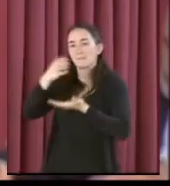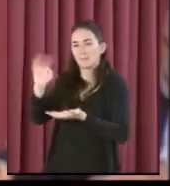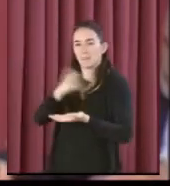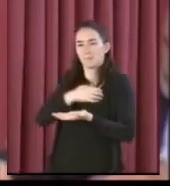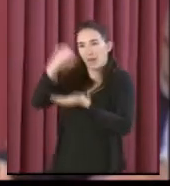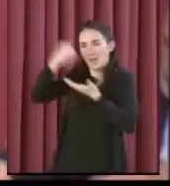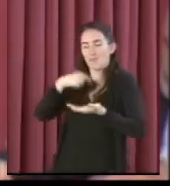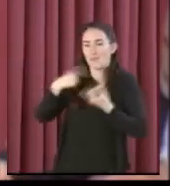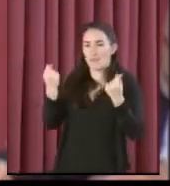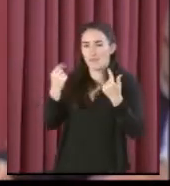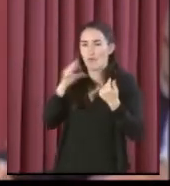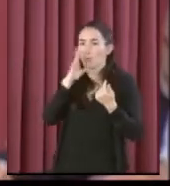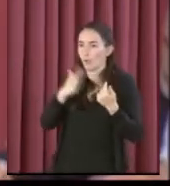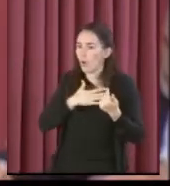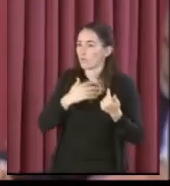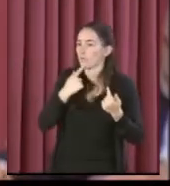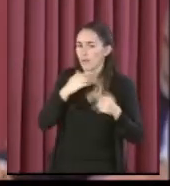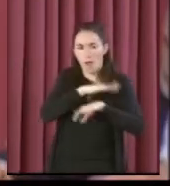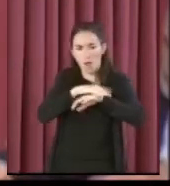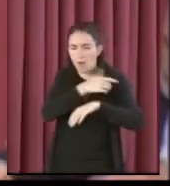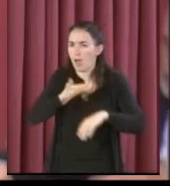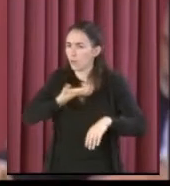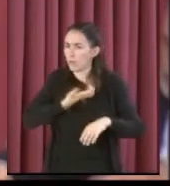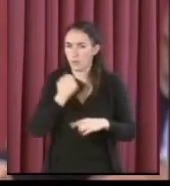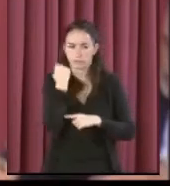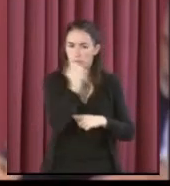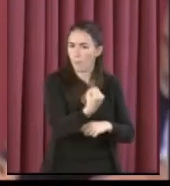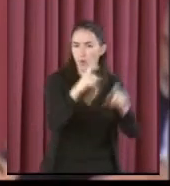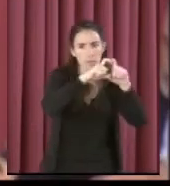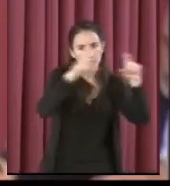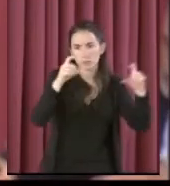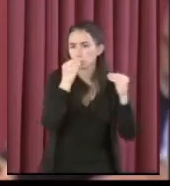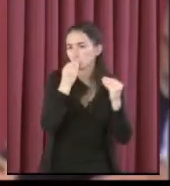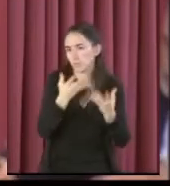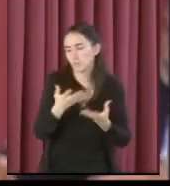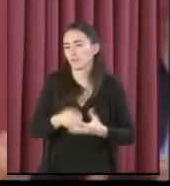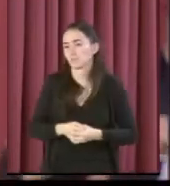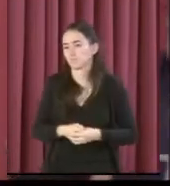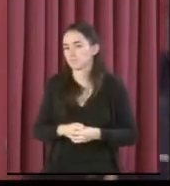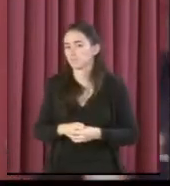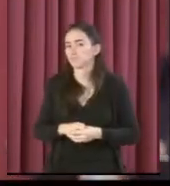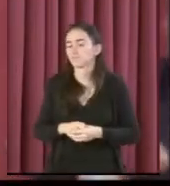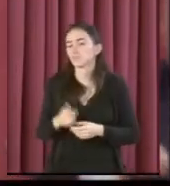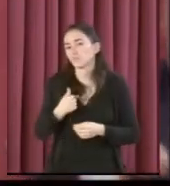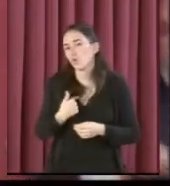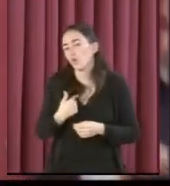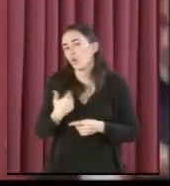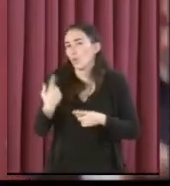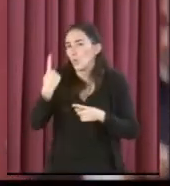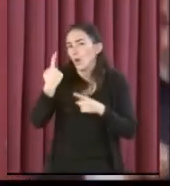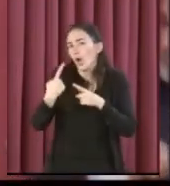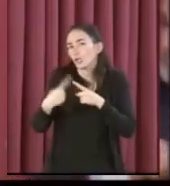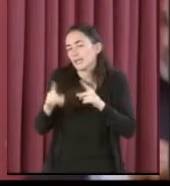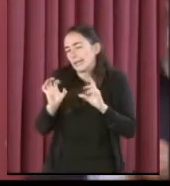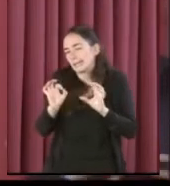ante instrumentos innovadores y que promueven la actividad económica. Quiero hacer una especial